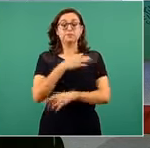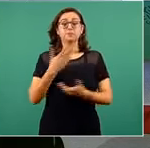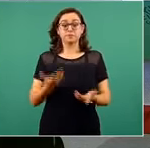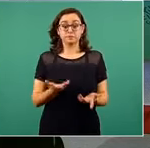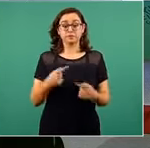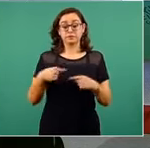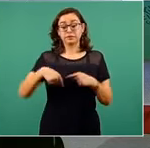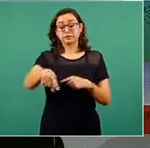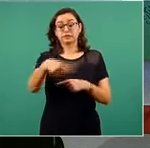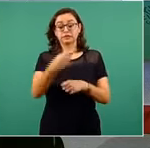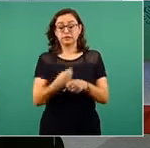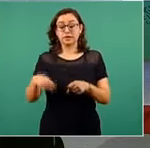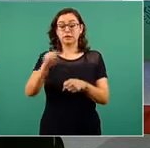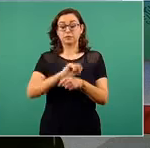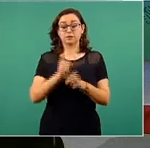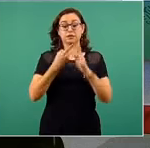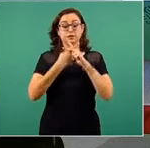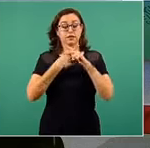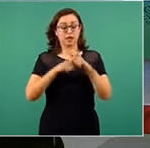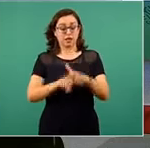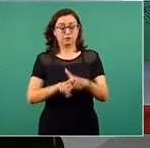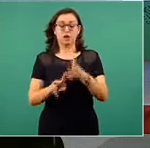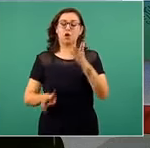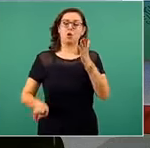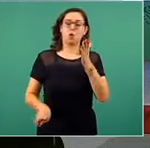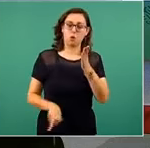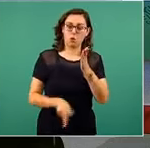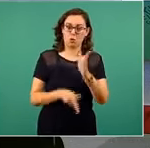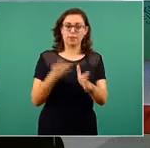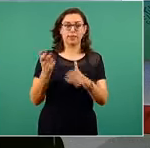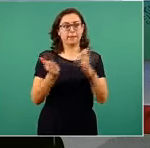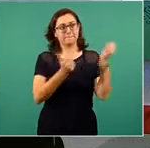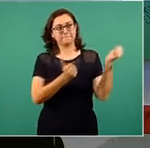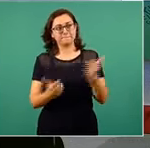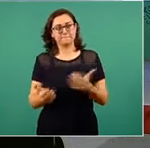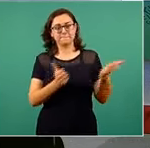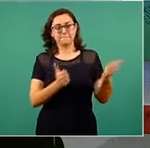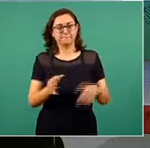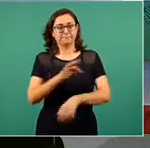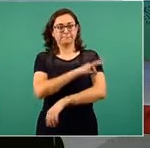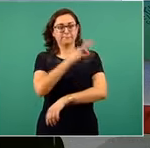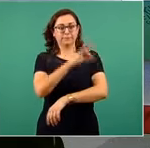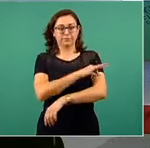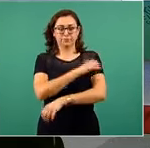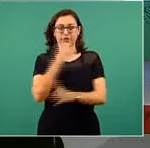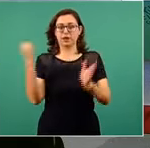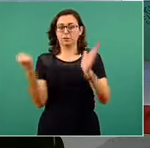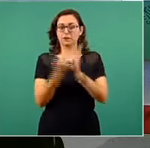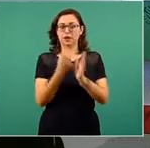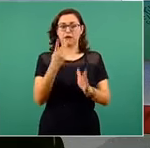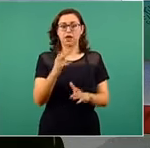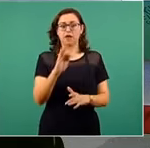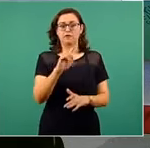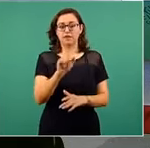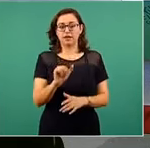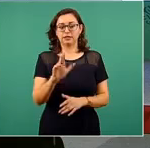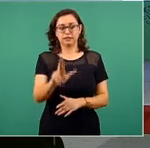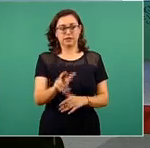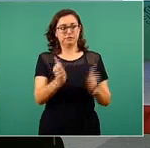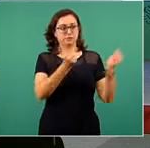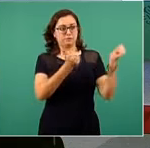de Pfizer-BioNTech como el principal eje de abastecimiento, con casi 1.5 millones de dosis en esta semana.